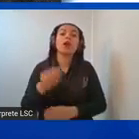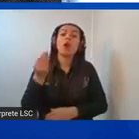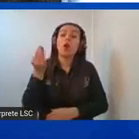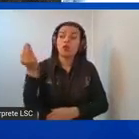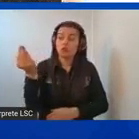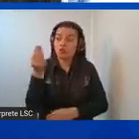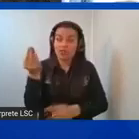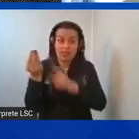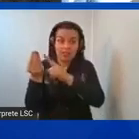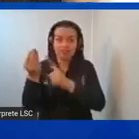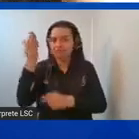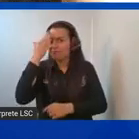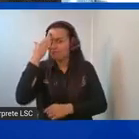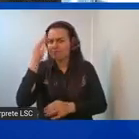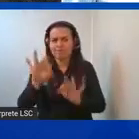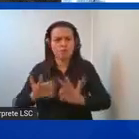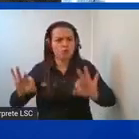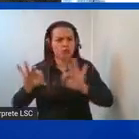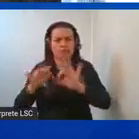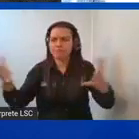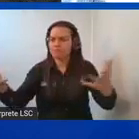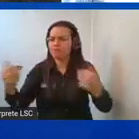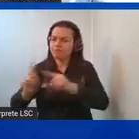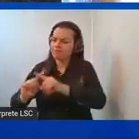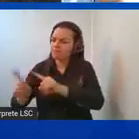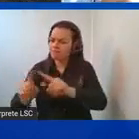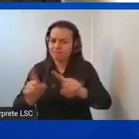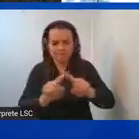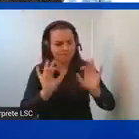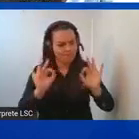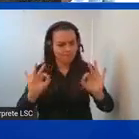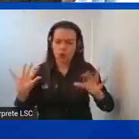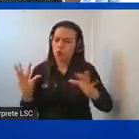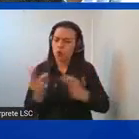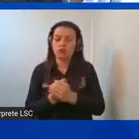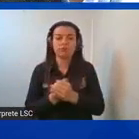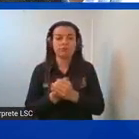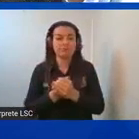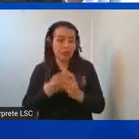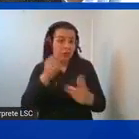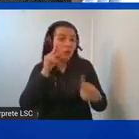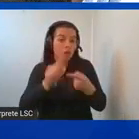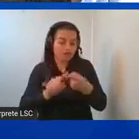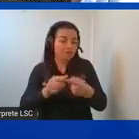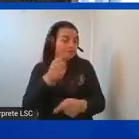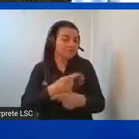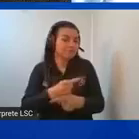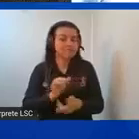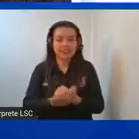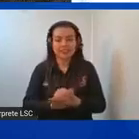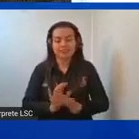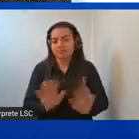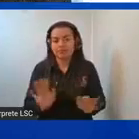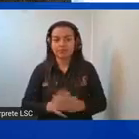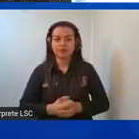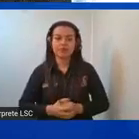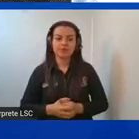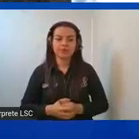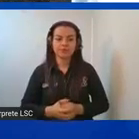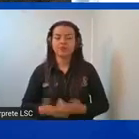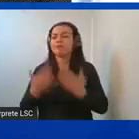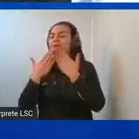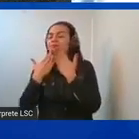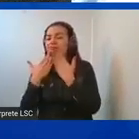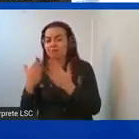plural e incluyente. Y creo que ese objetivo se cumple. Digamos que con eso cierro nomás. Gracias,